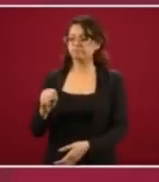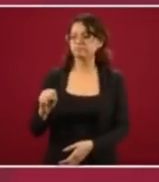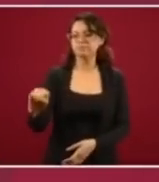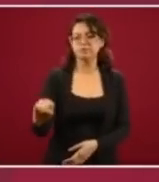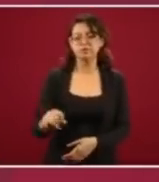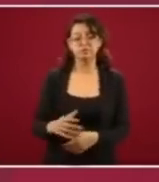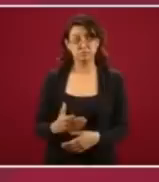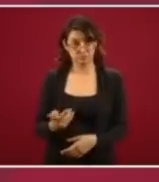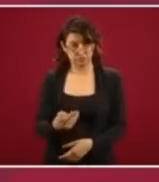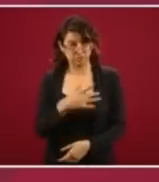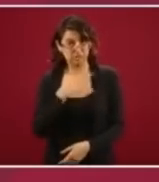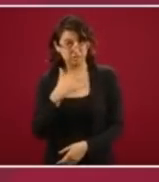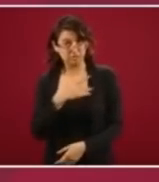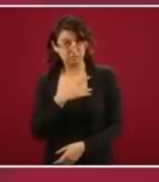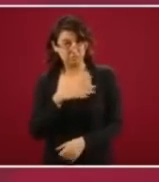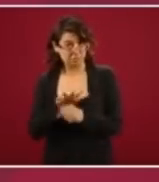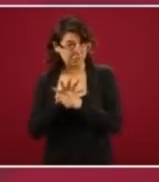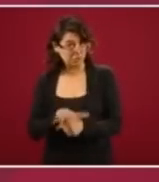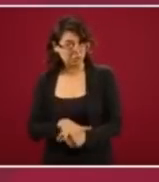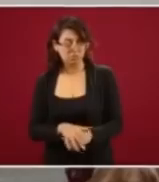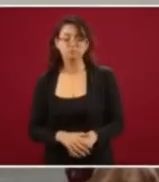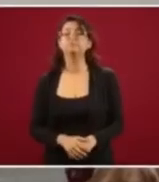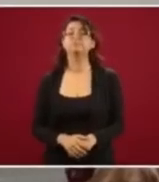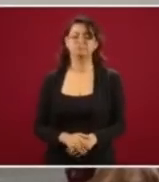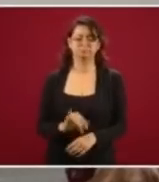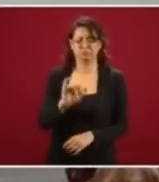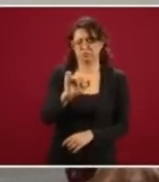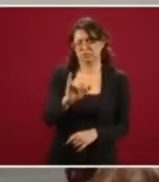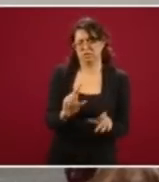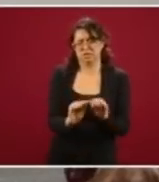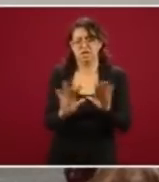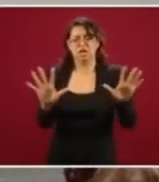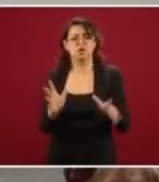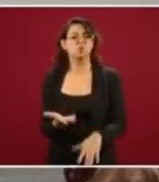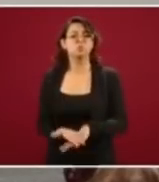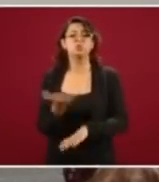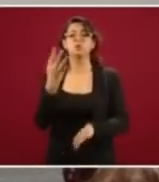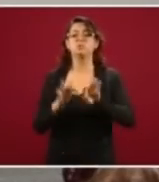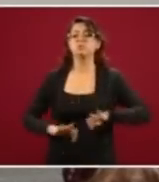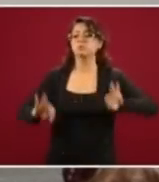Por eso es importante la participación de los ciudadanos.